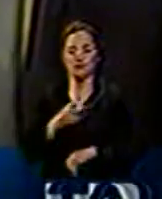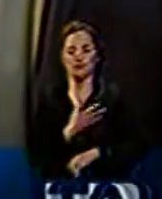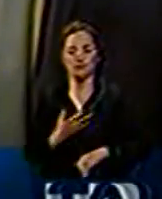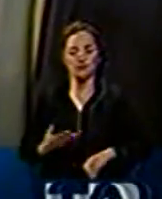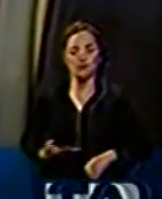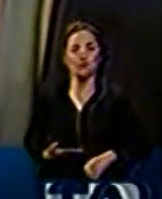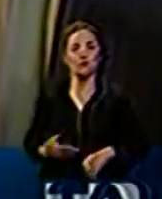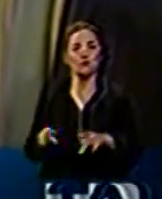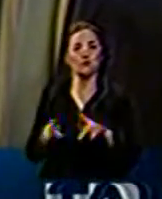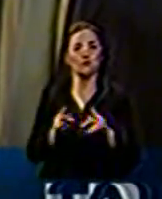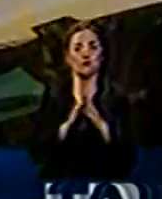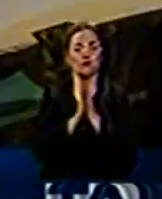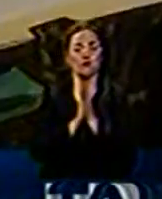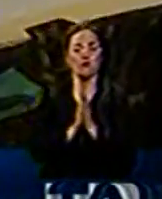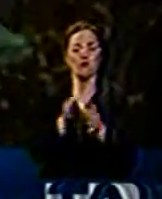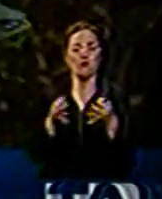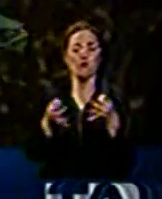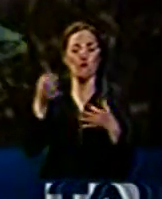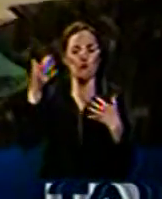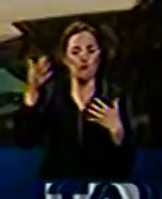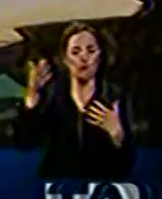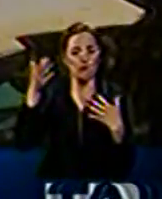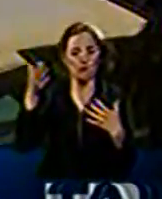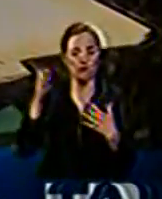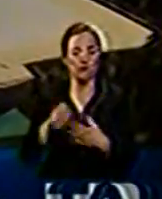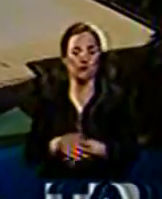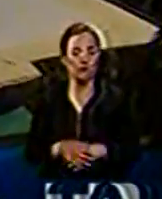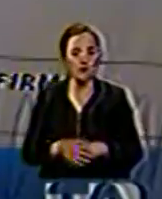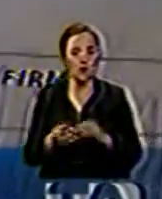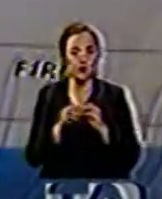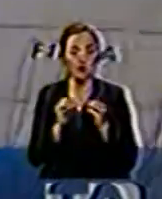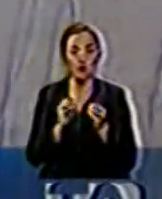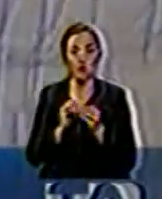la presentación de la solicitud de juicio político por parte del bloque